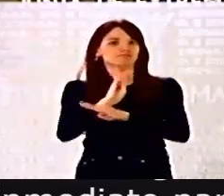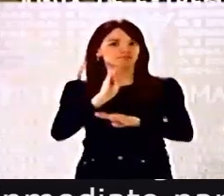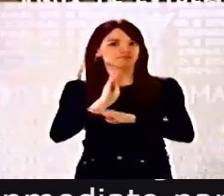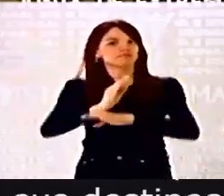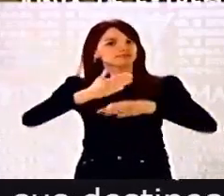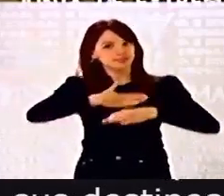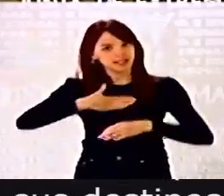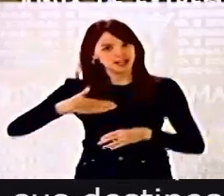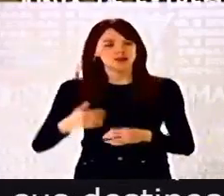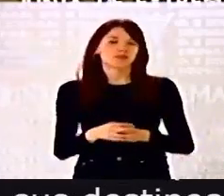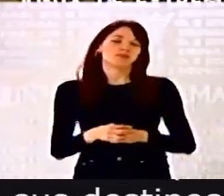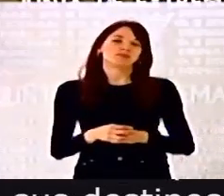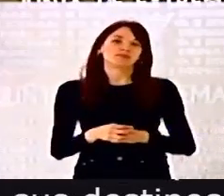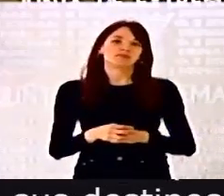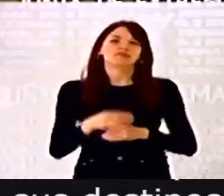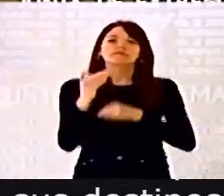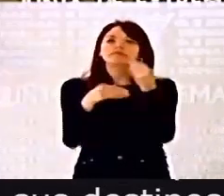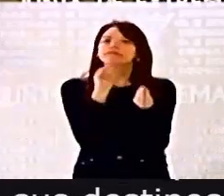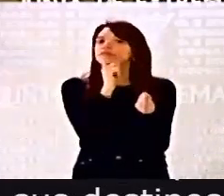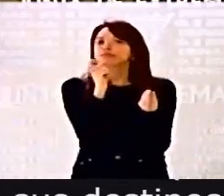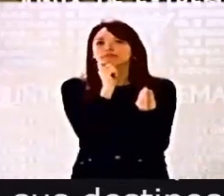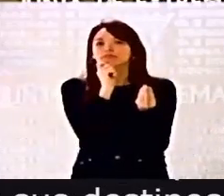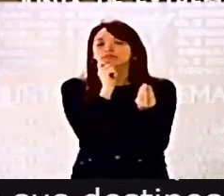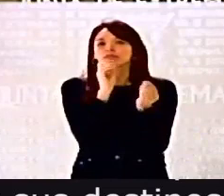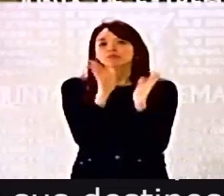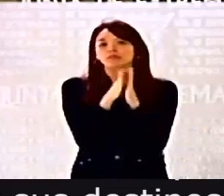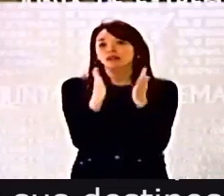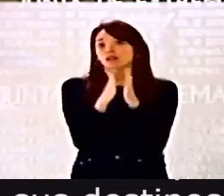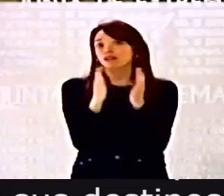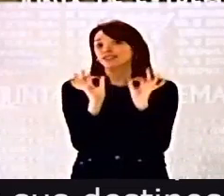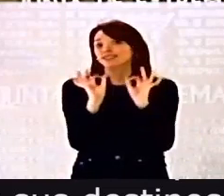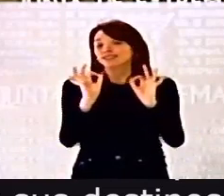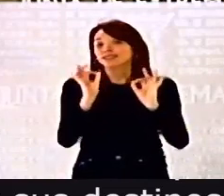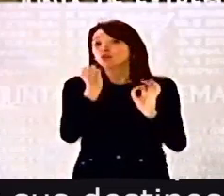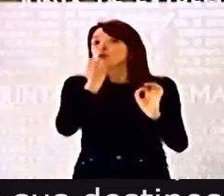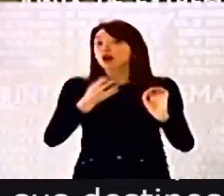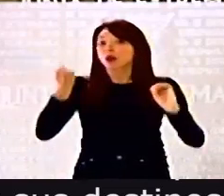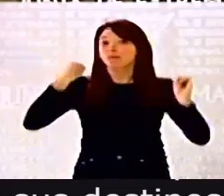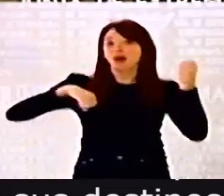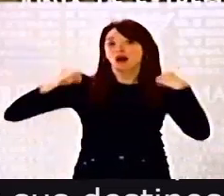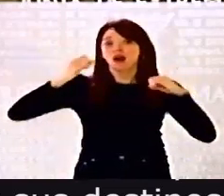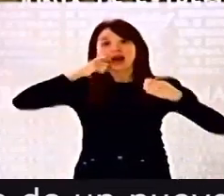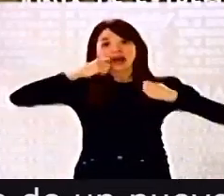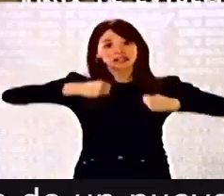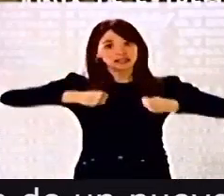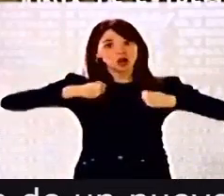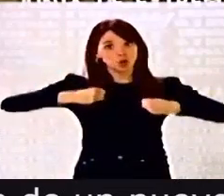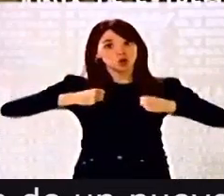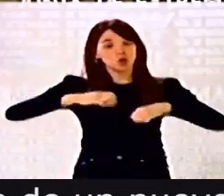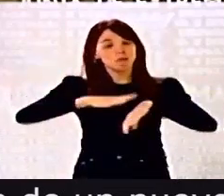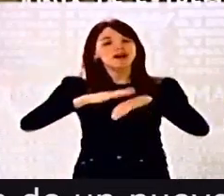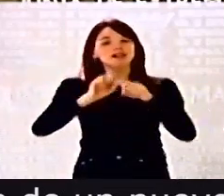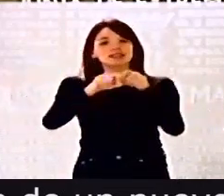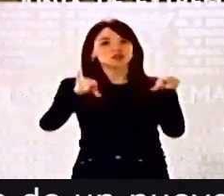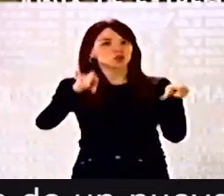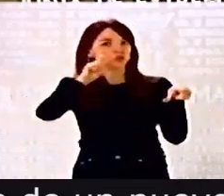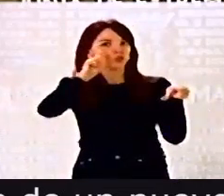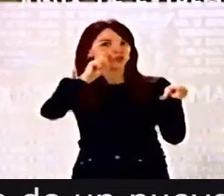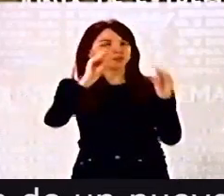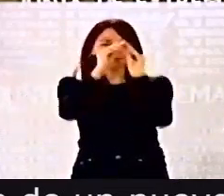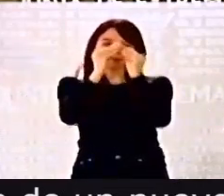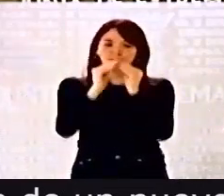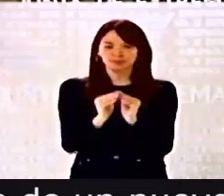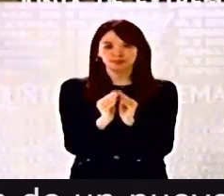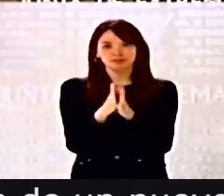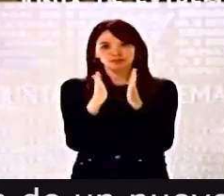iniciado la elaboración de un nuevo manual de buenas prácticas de salud y seguridad turística para el sector profesional turístico, con el